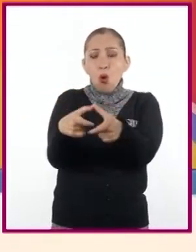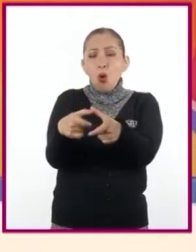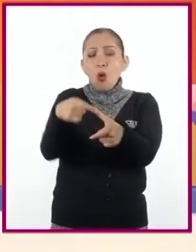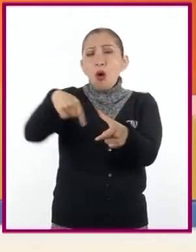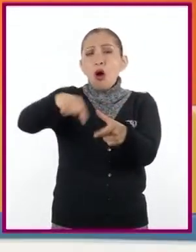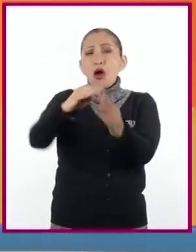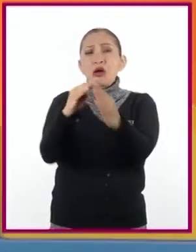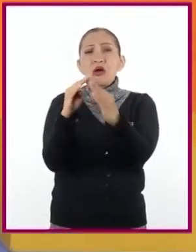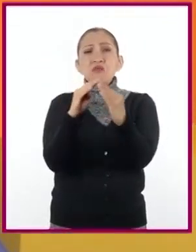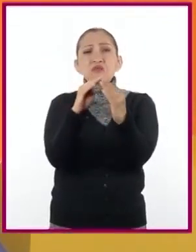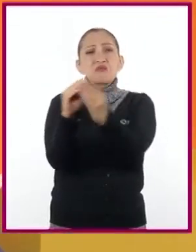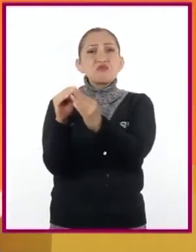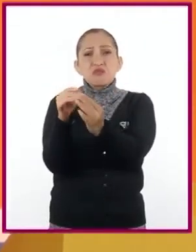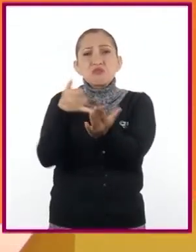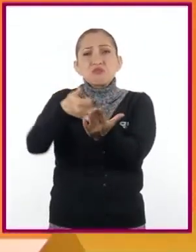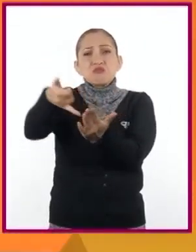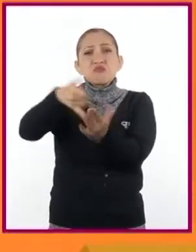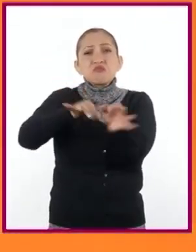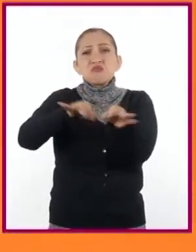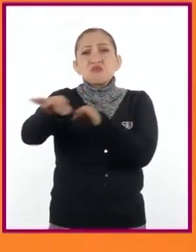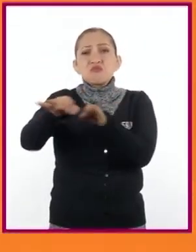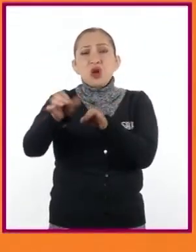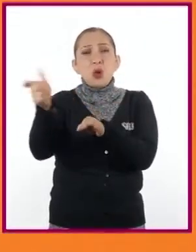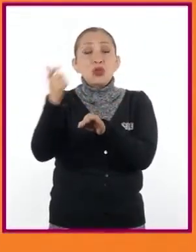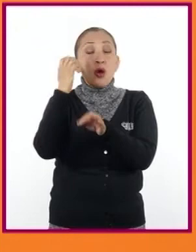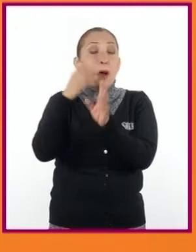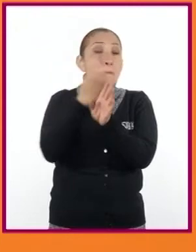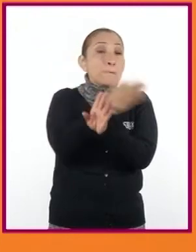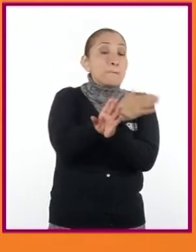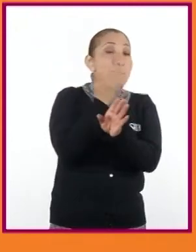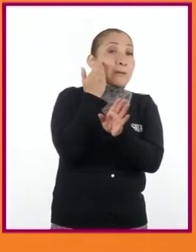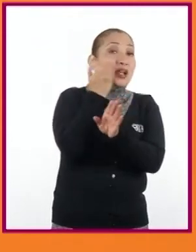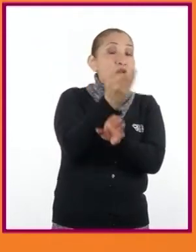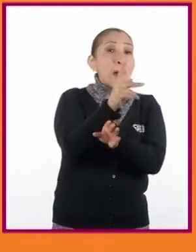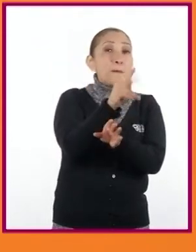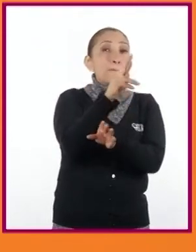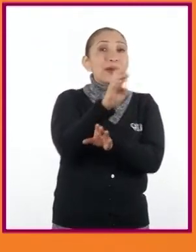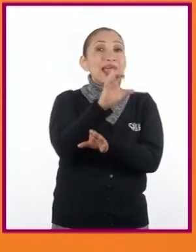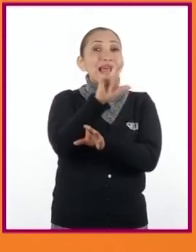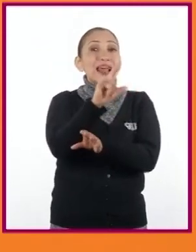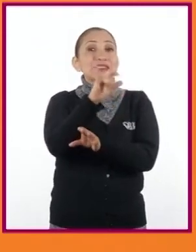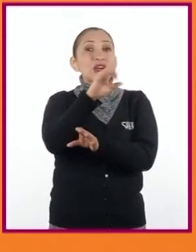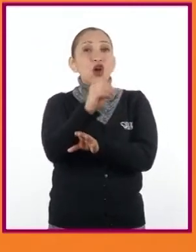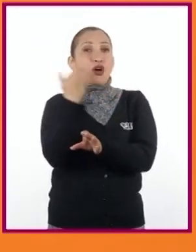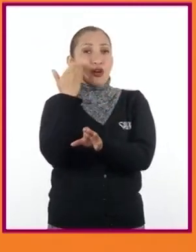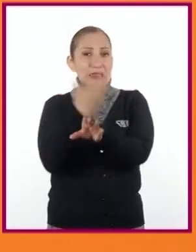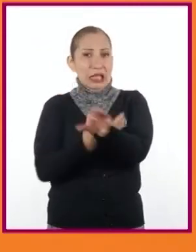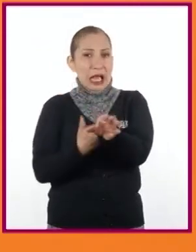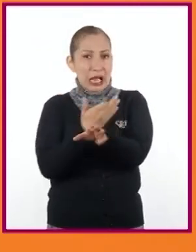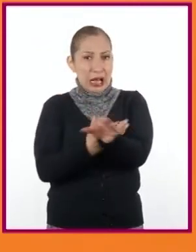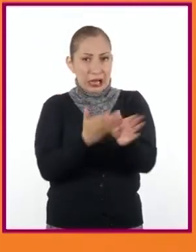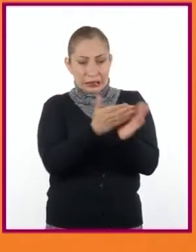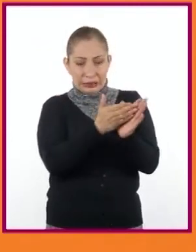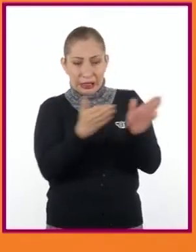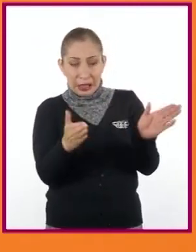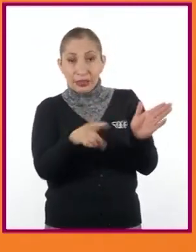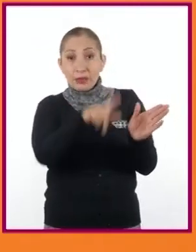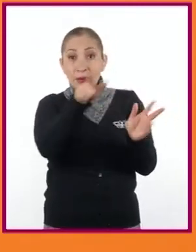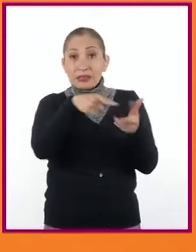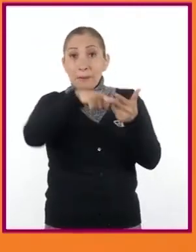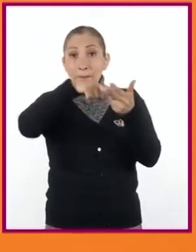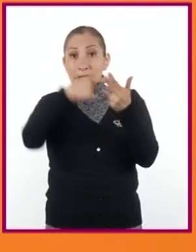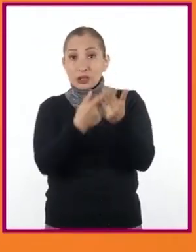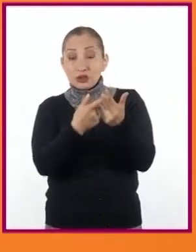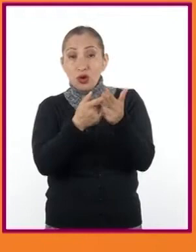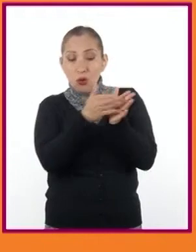aldea agrícola durante el periodo formativo o preclásico tardío. No obstante, a partir del inicio del